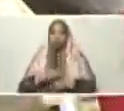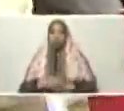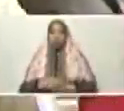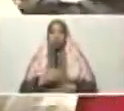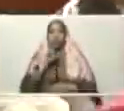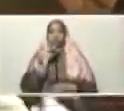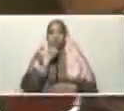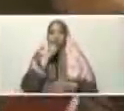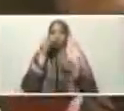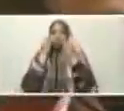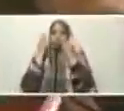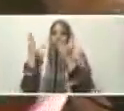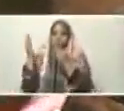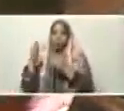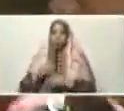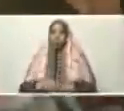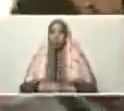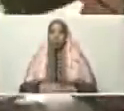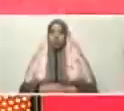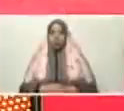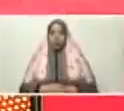edgardo ramírez